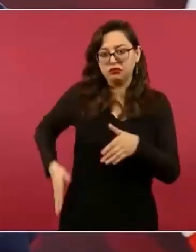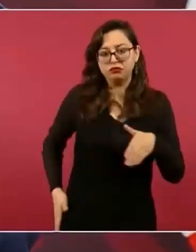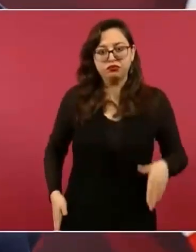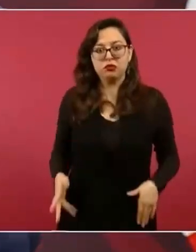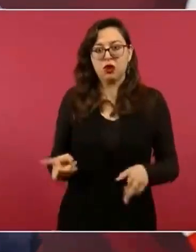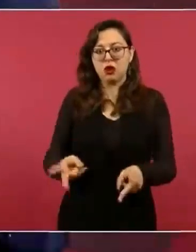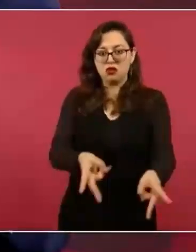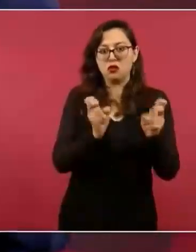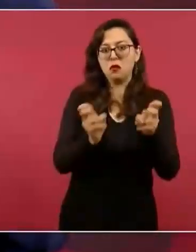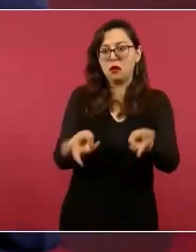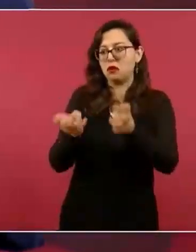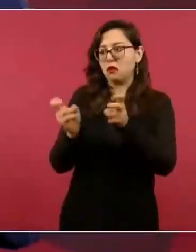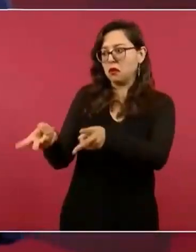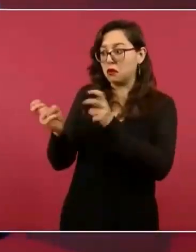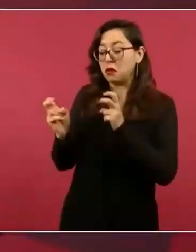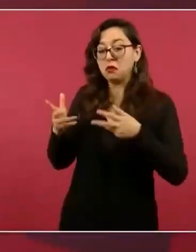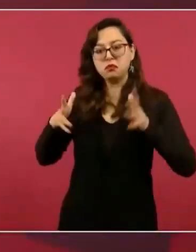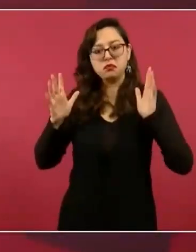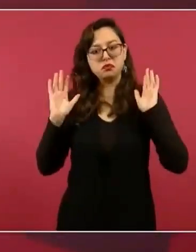es intrascendente, ¿no? O sea,